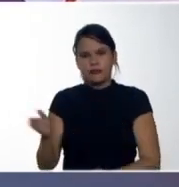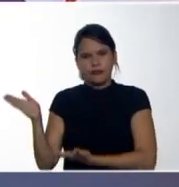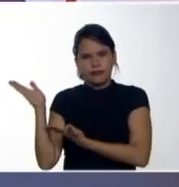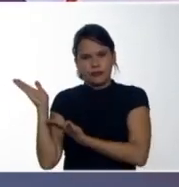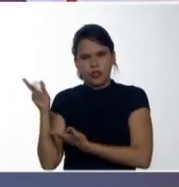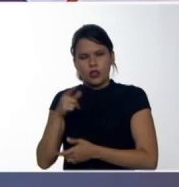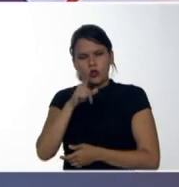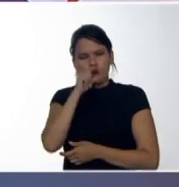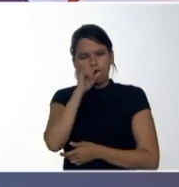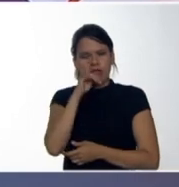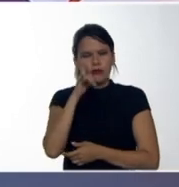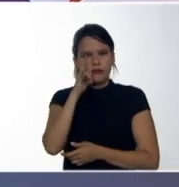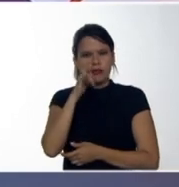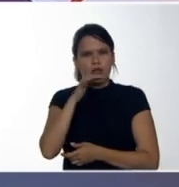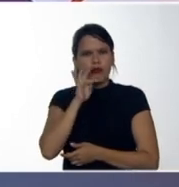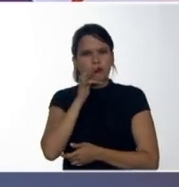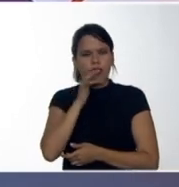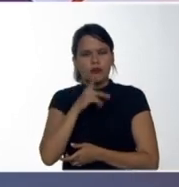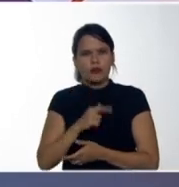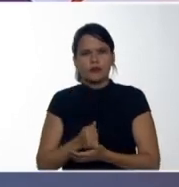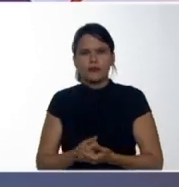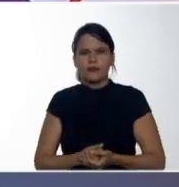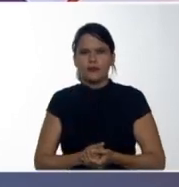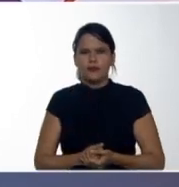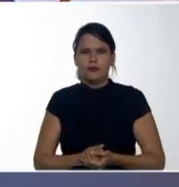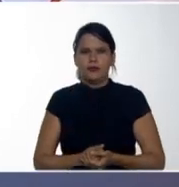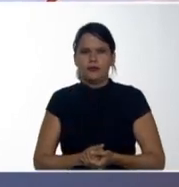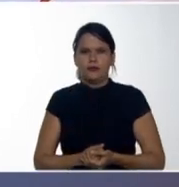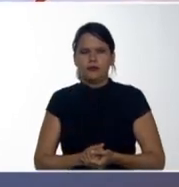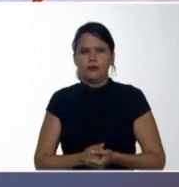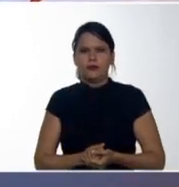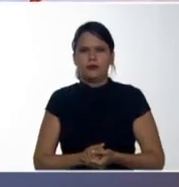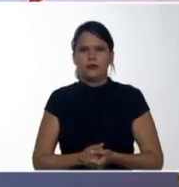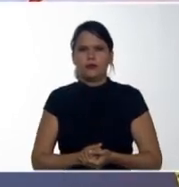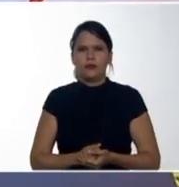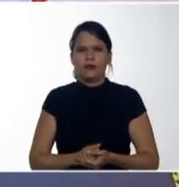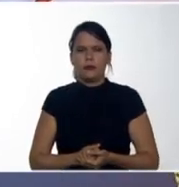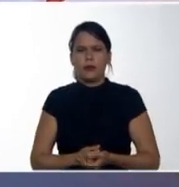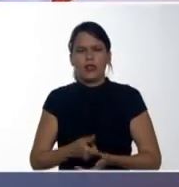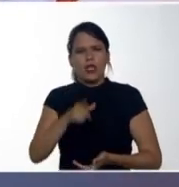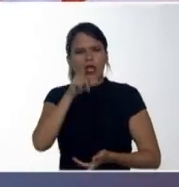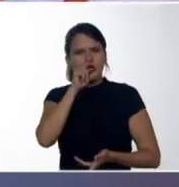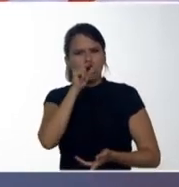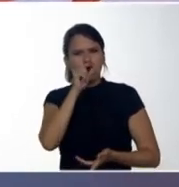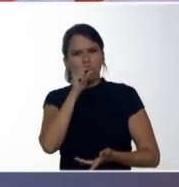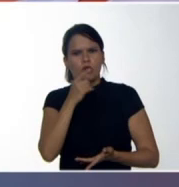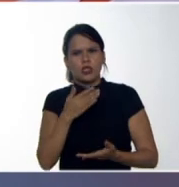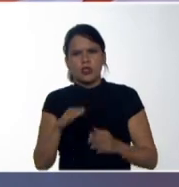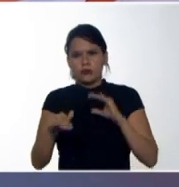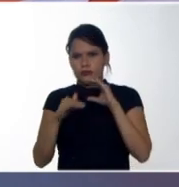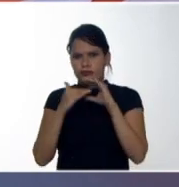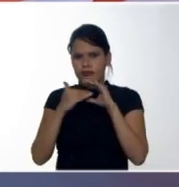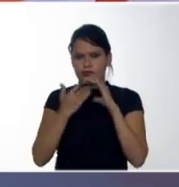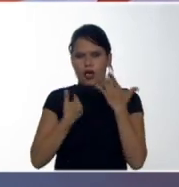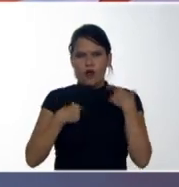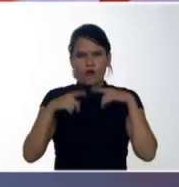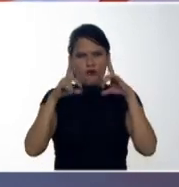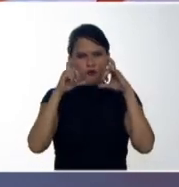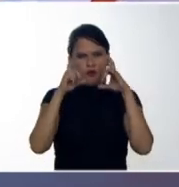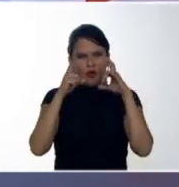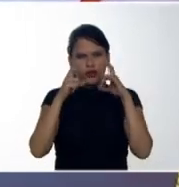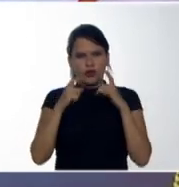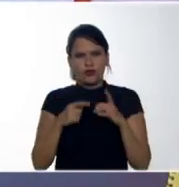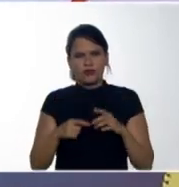en Twitter, en Instagram y en Facebook con @MPPeducación. En Twitter recibimos sus fotografías a través de